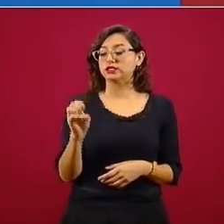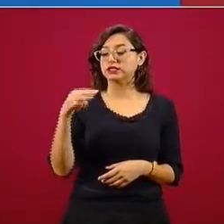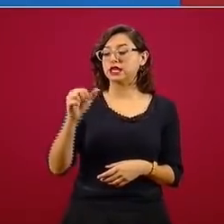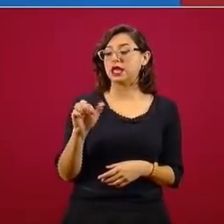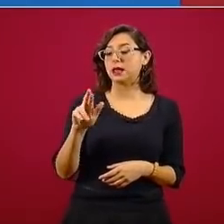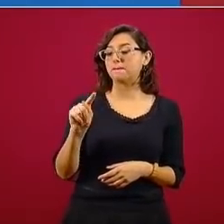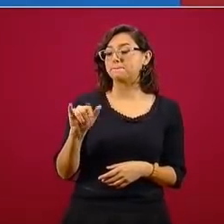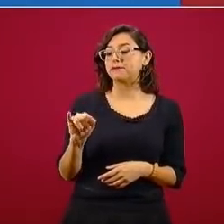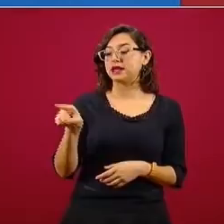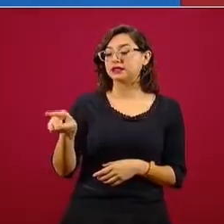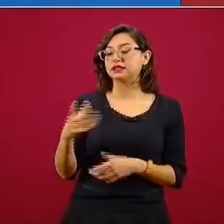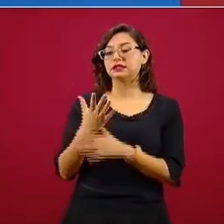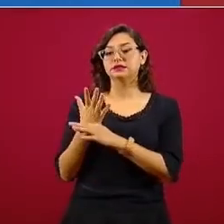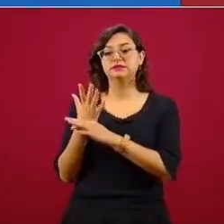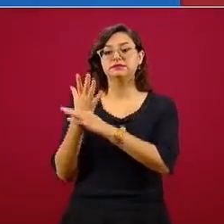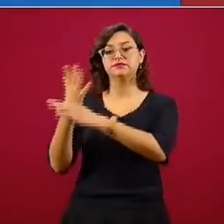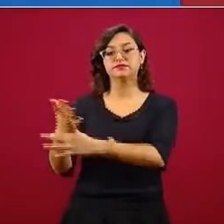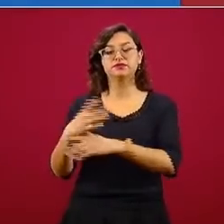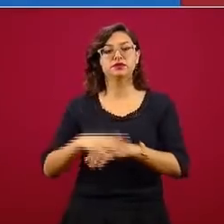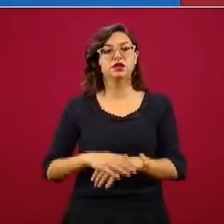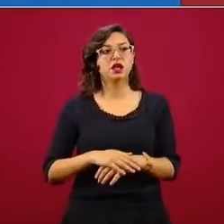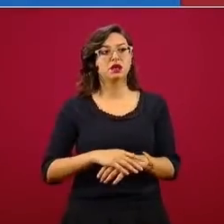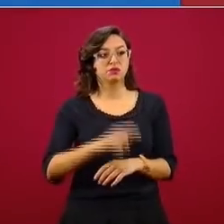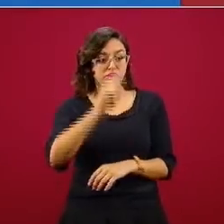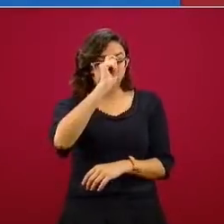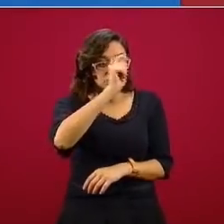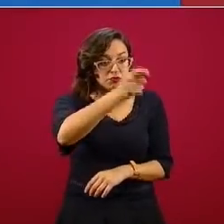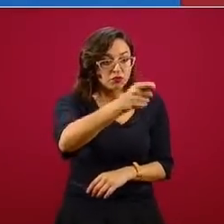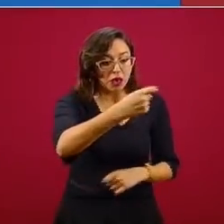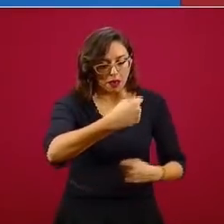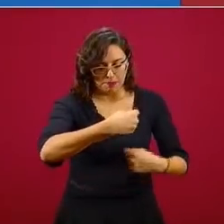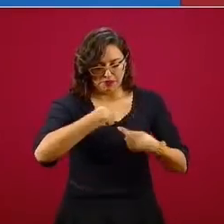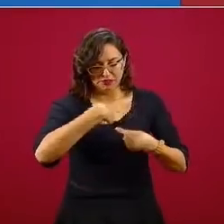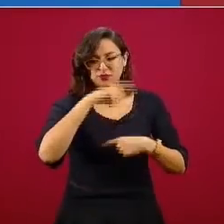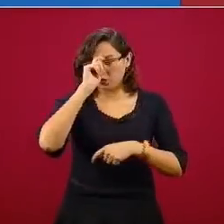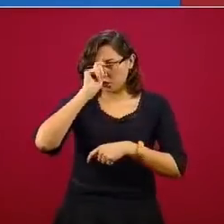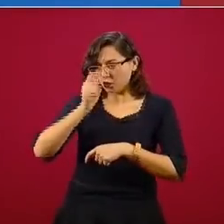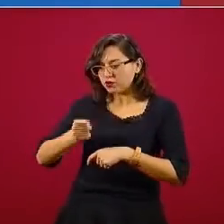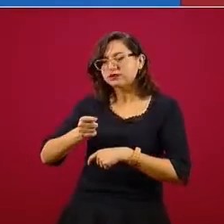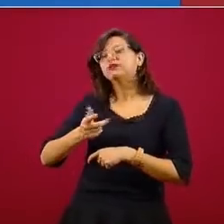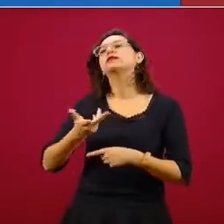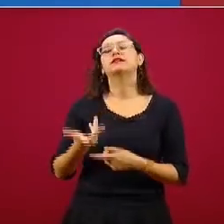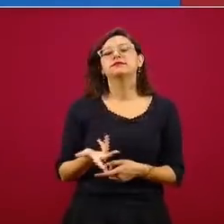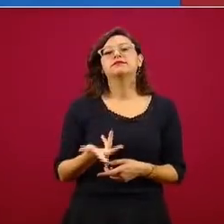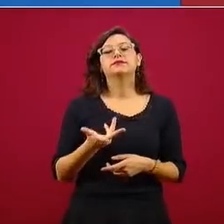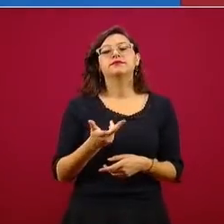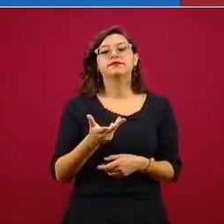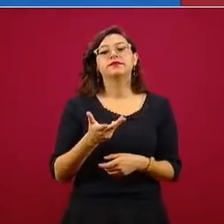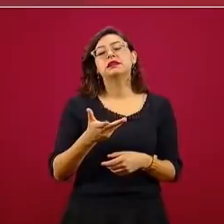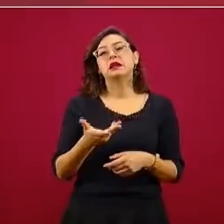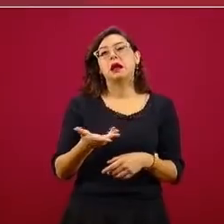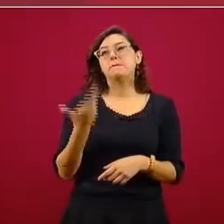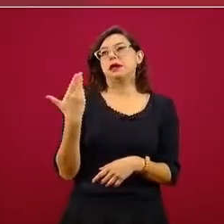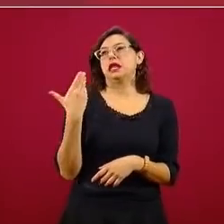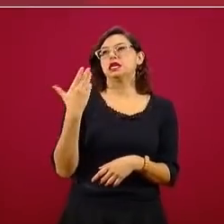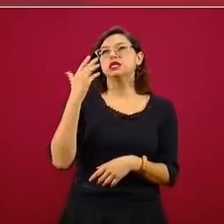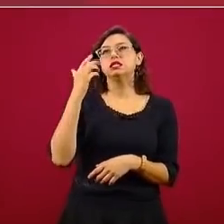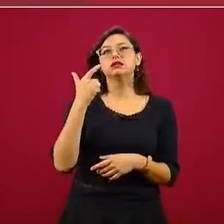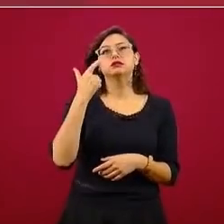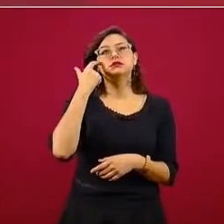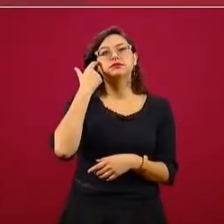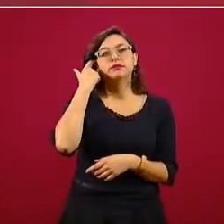que honrar honra. Y hace unos días, en las muchas sesiones de trabajo